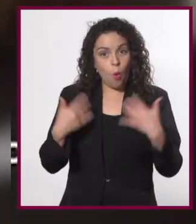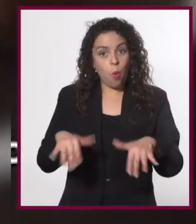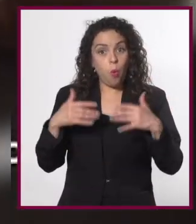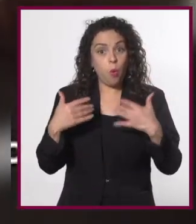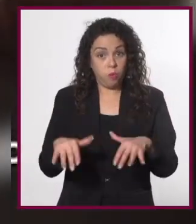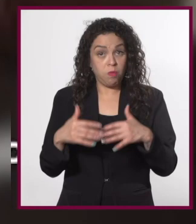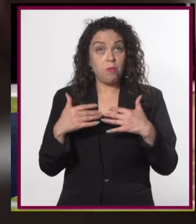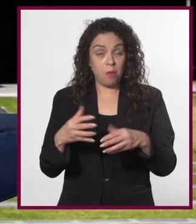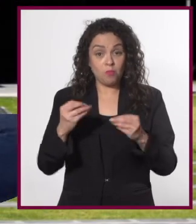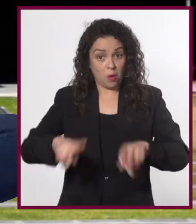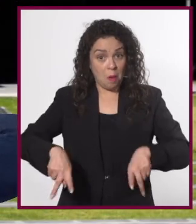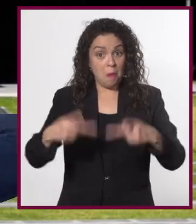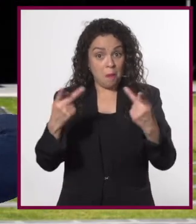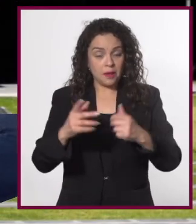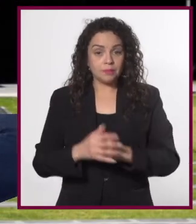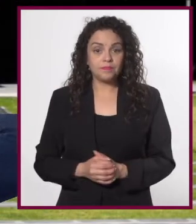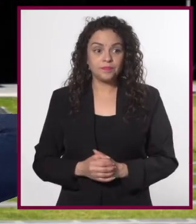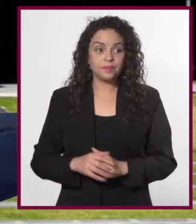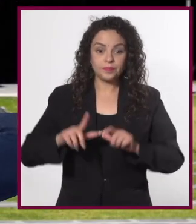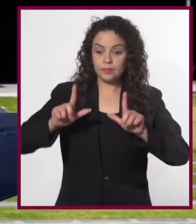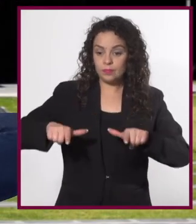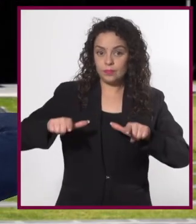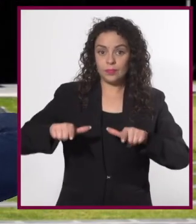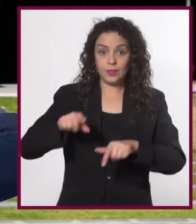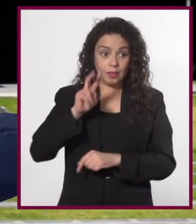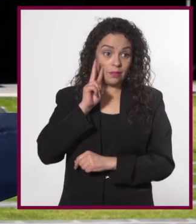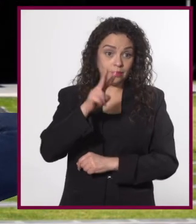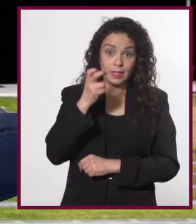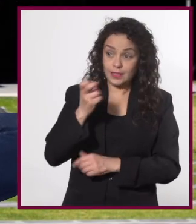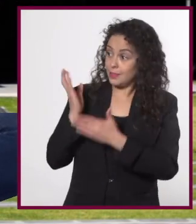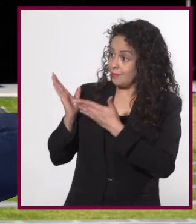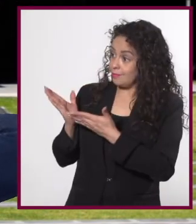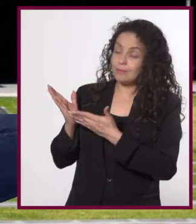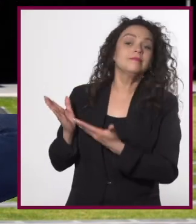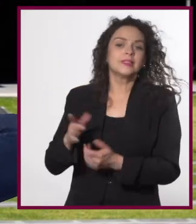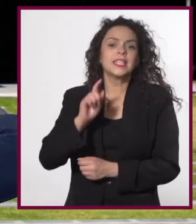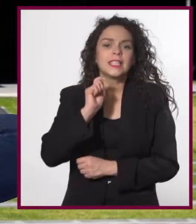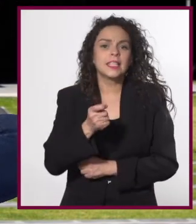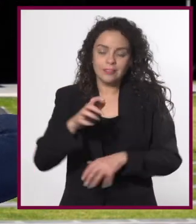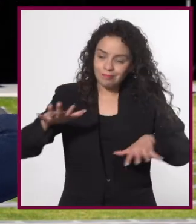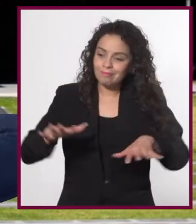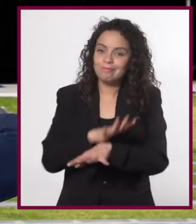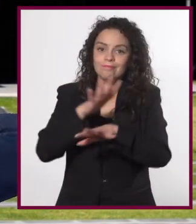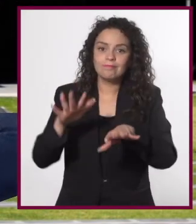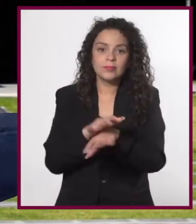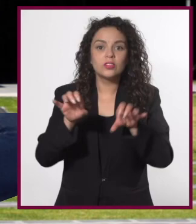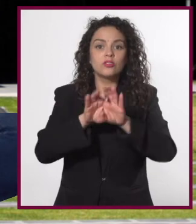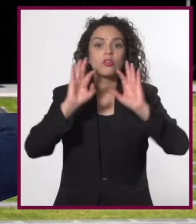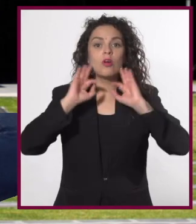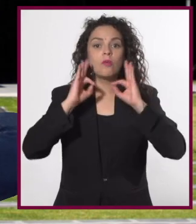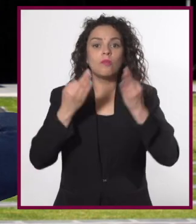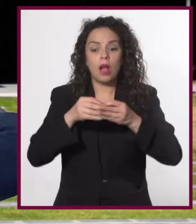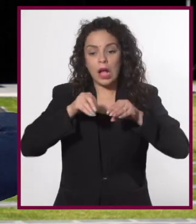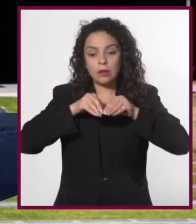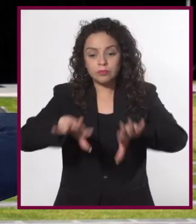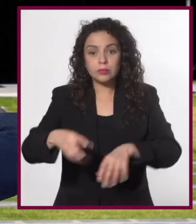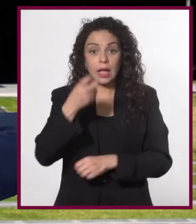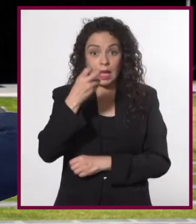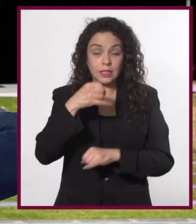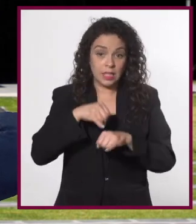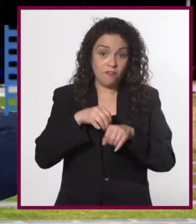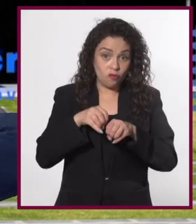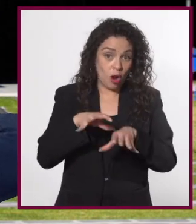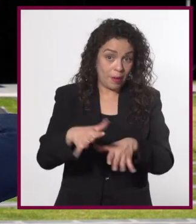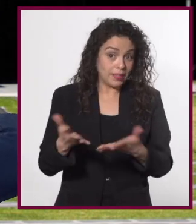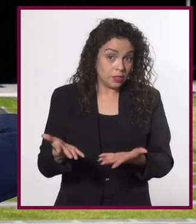gran éxito. Las plataformas como Vimeo o Indie Screening sin duda han cambiado la manera en que se distribuyen los